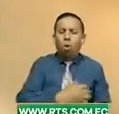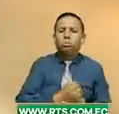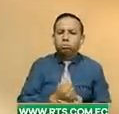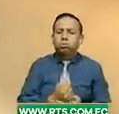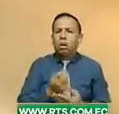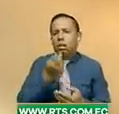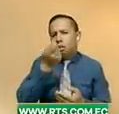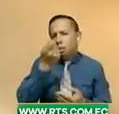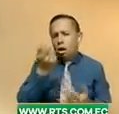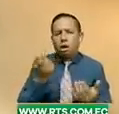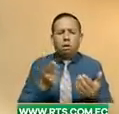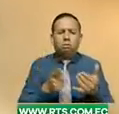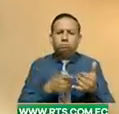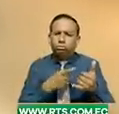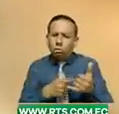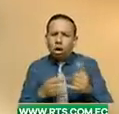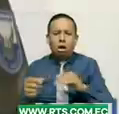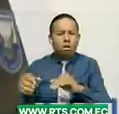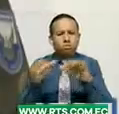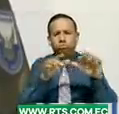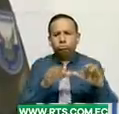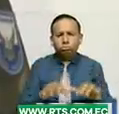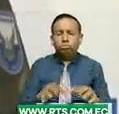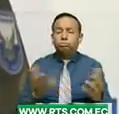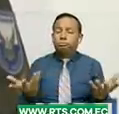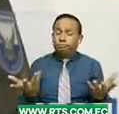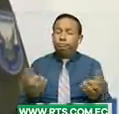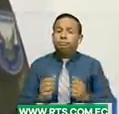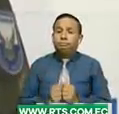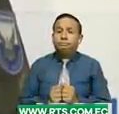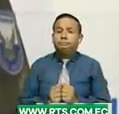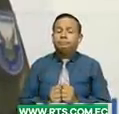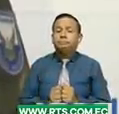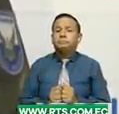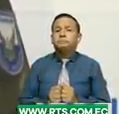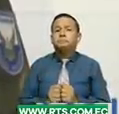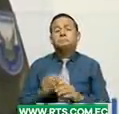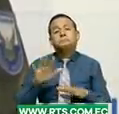como dinero, celulares y computadoras. Muchas de estas veces